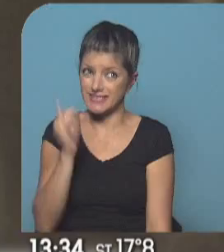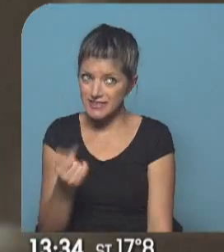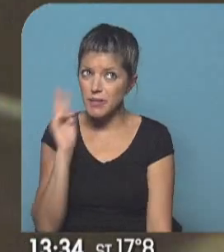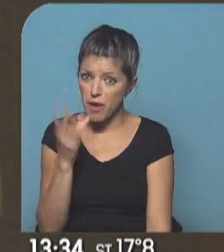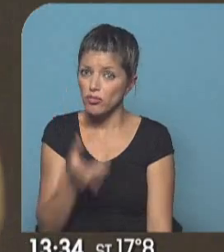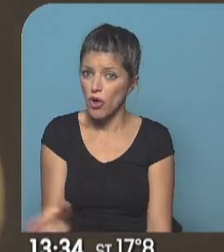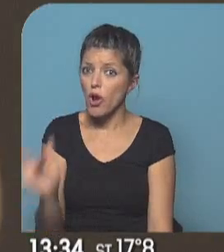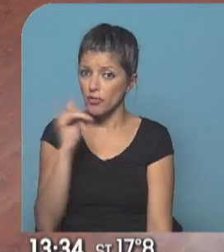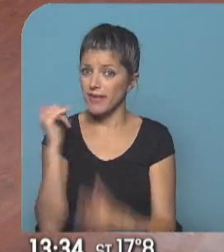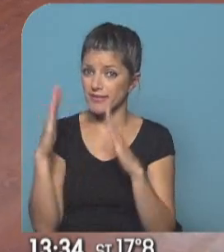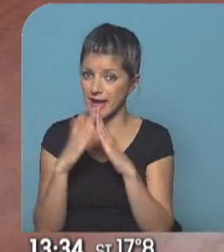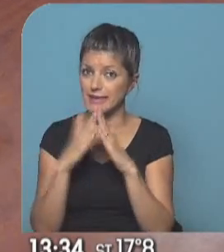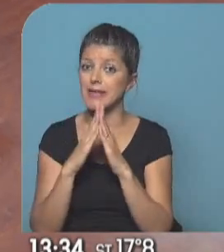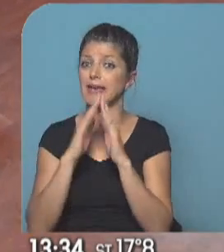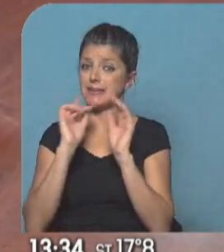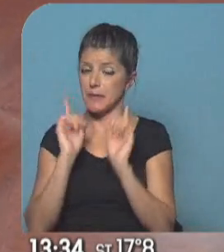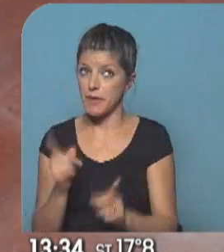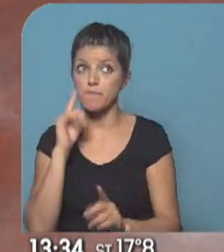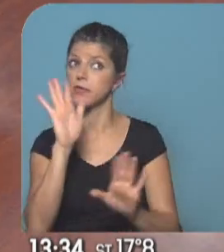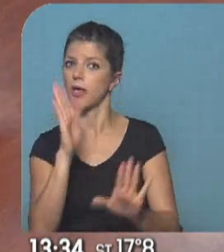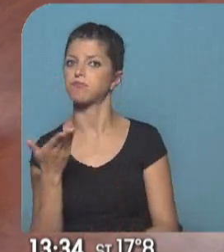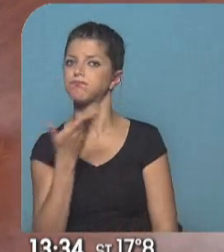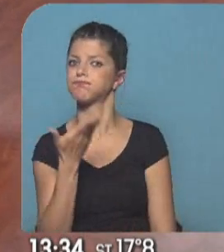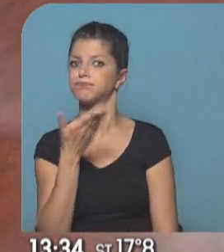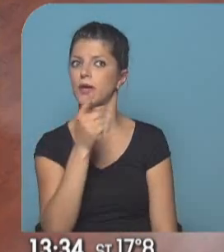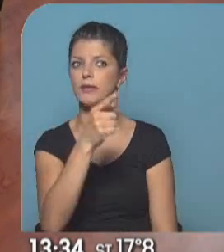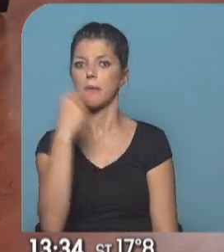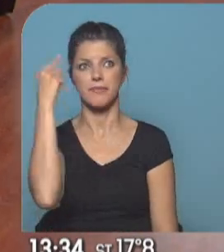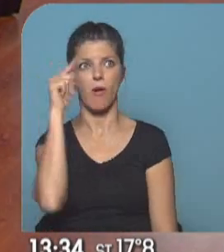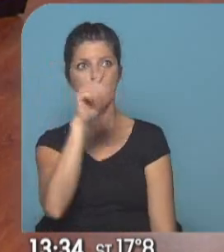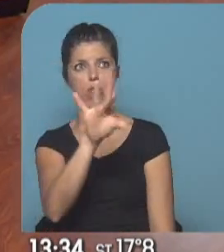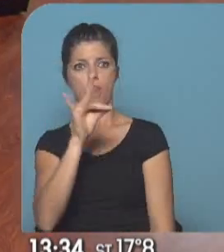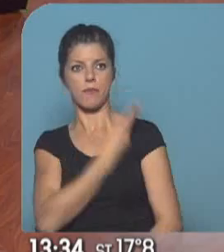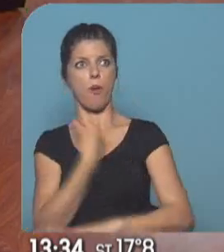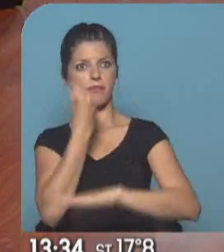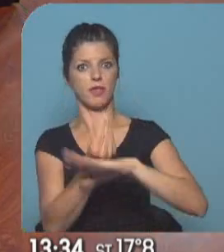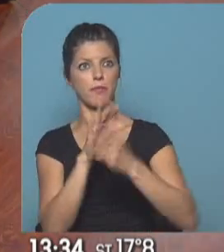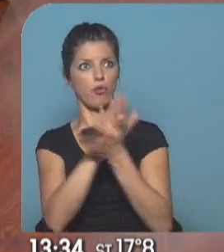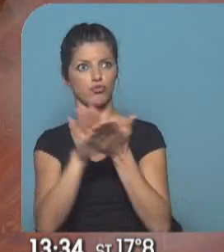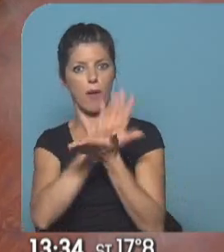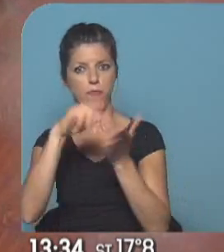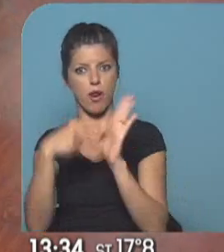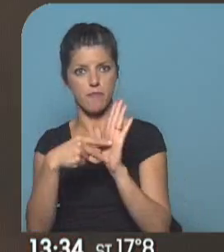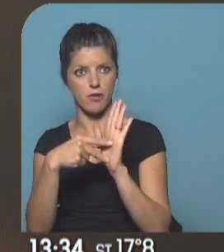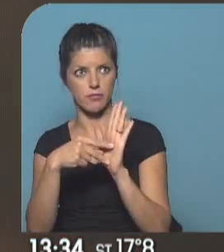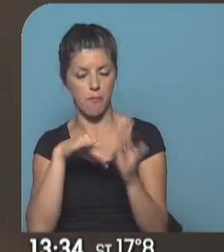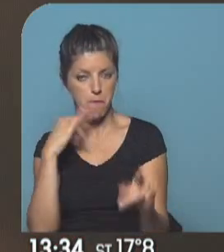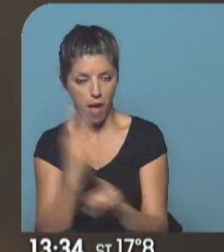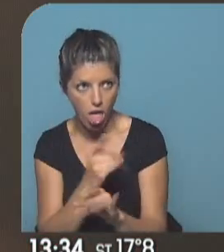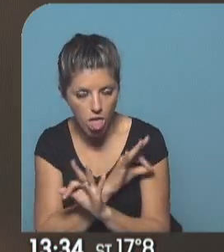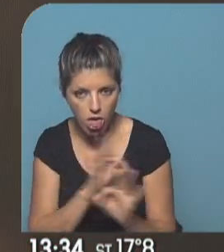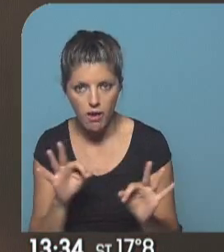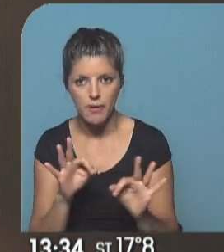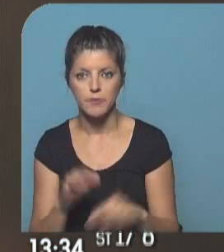casa y que empieza también a pasarle la factura al que llegó para resolver las cuestiones, como es el presidente, ¿no? Sí, tal cual. Y cómo se difundió